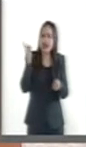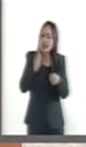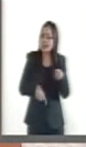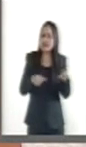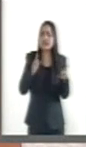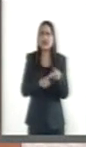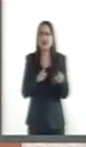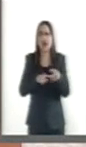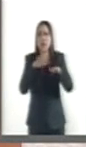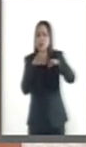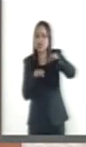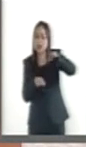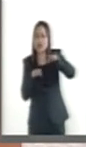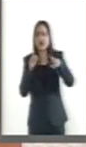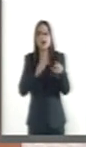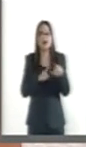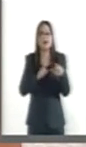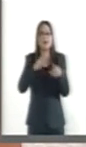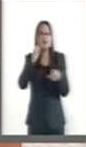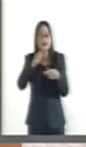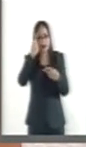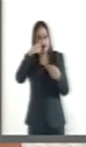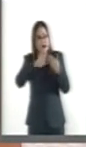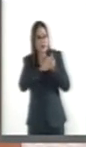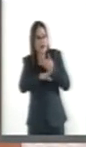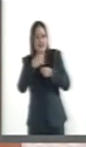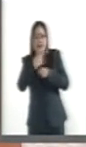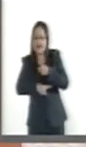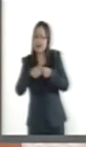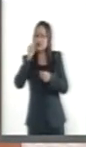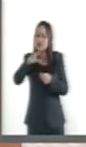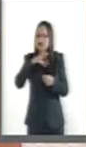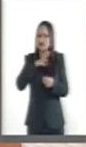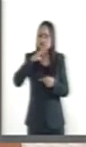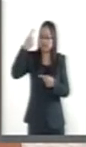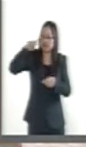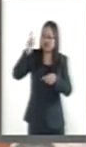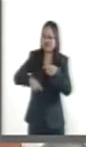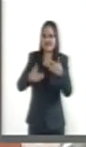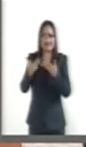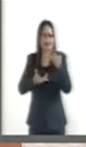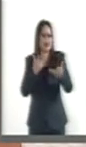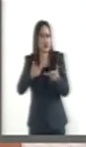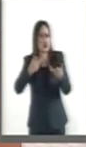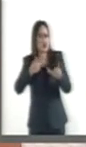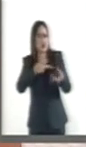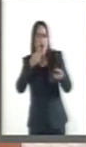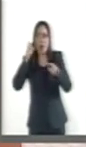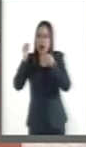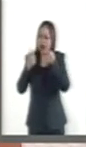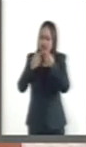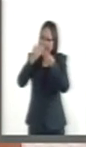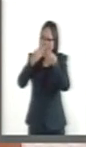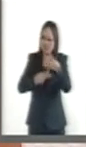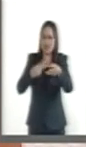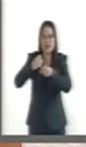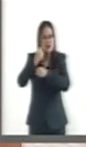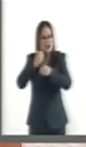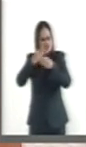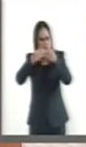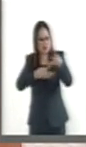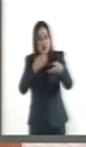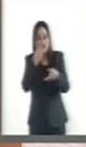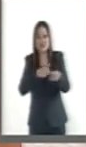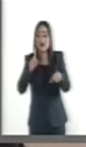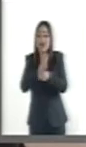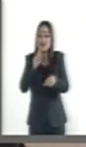la inequidad y prevenir el delito y combatir a la criminalidad y la violencia, que es una constante de